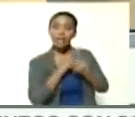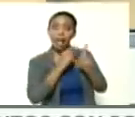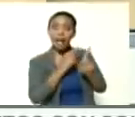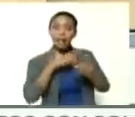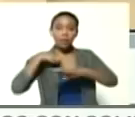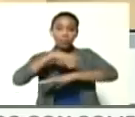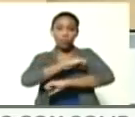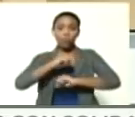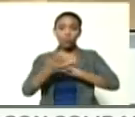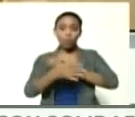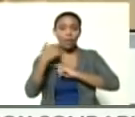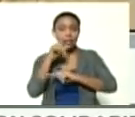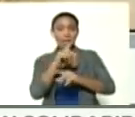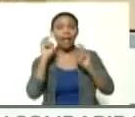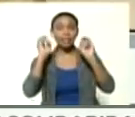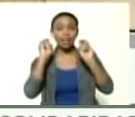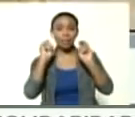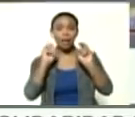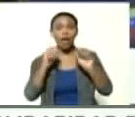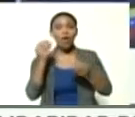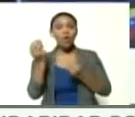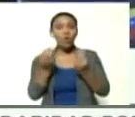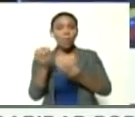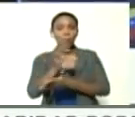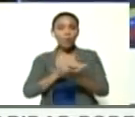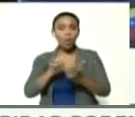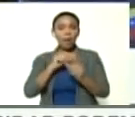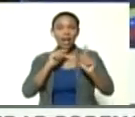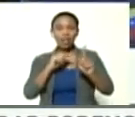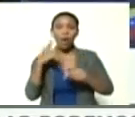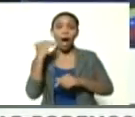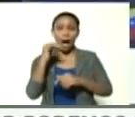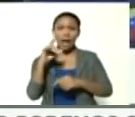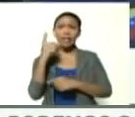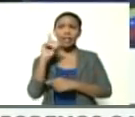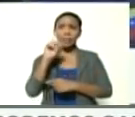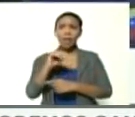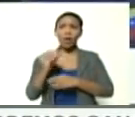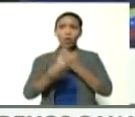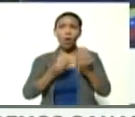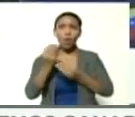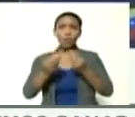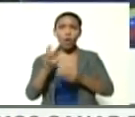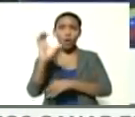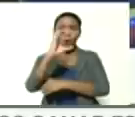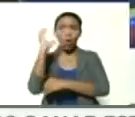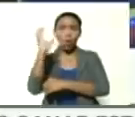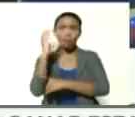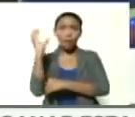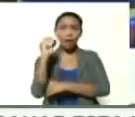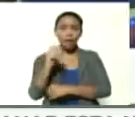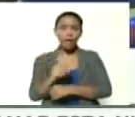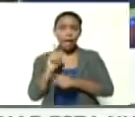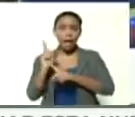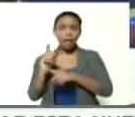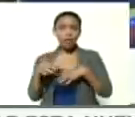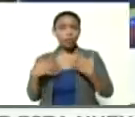del efecto de las minas, creo que las tenemos ahí también, en Colombia, que